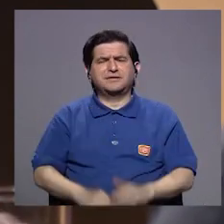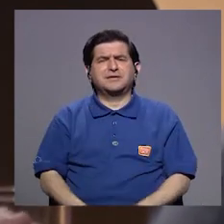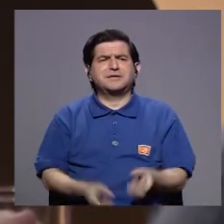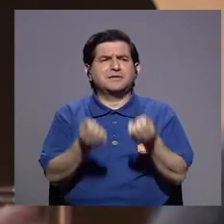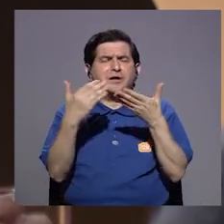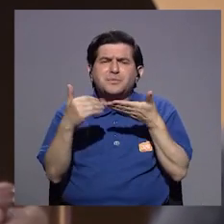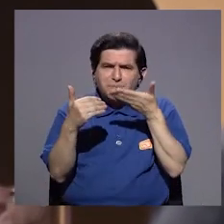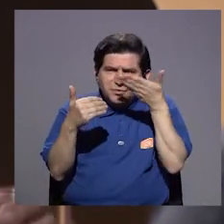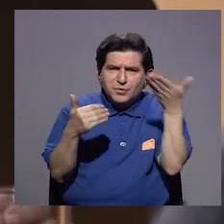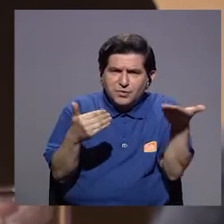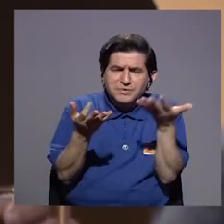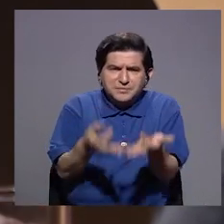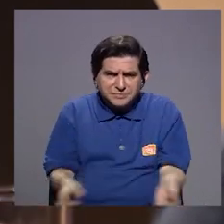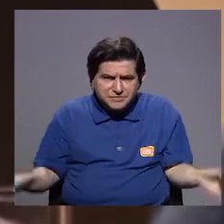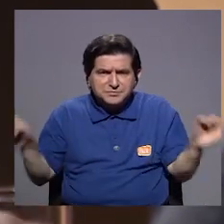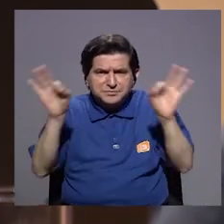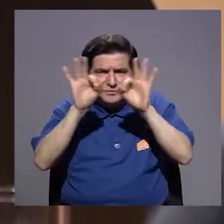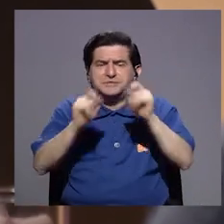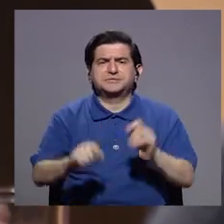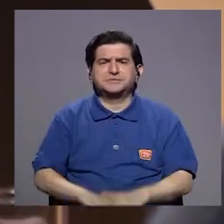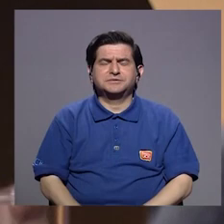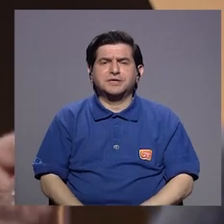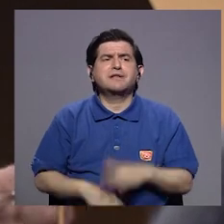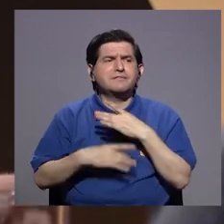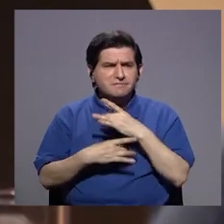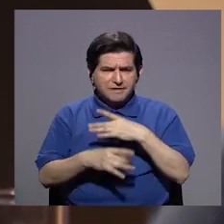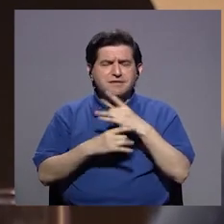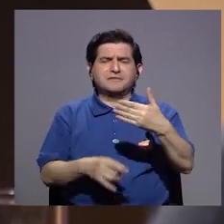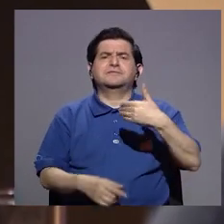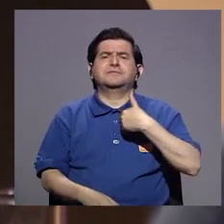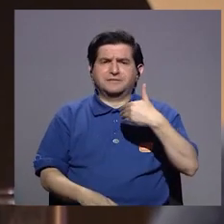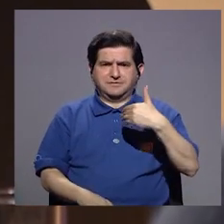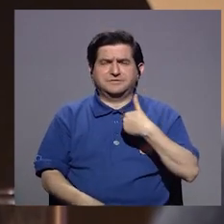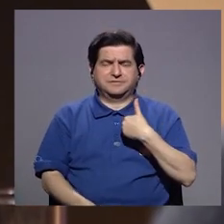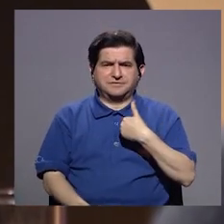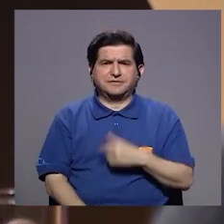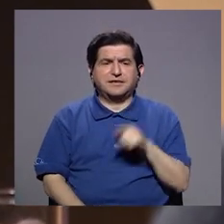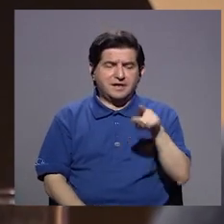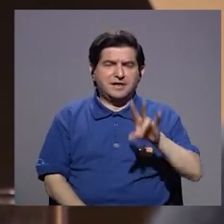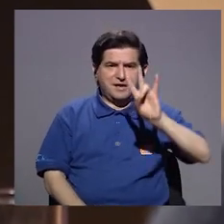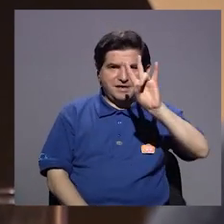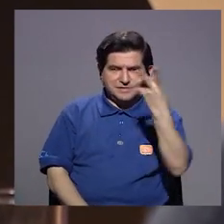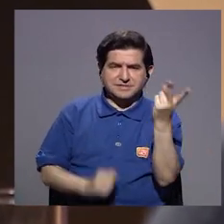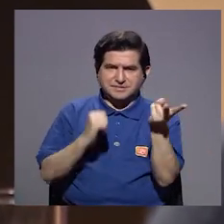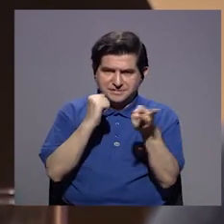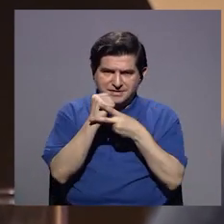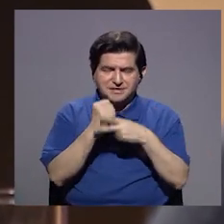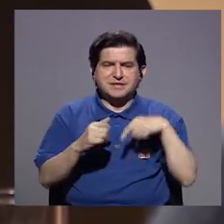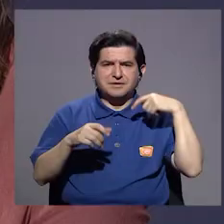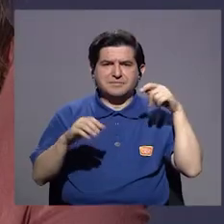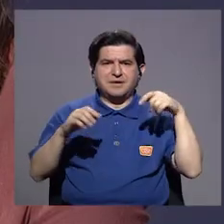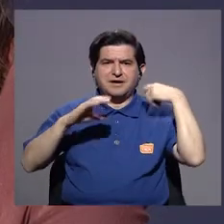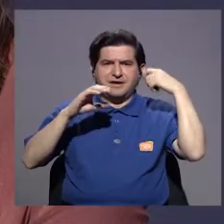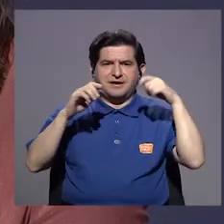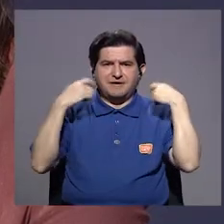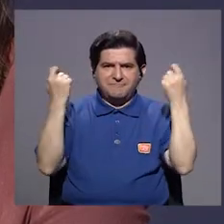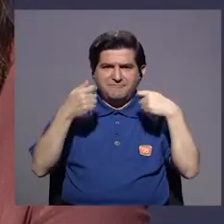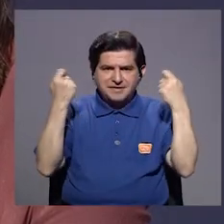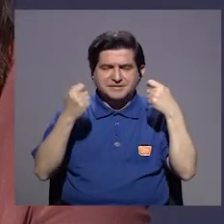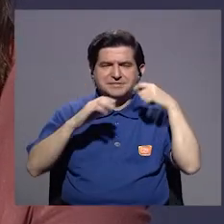muchos de los aspectos importantes, relevantes e interesantes que tiene esta séptima edición del Festival